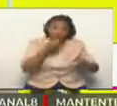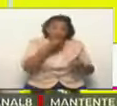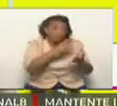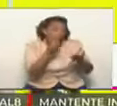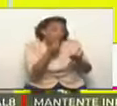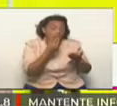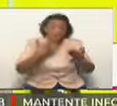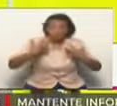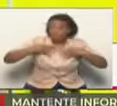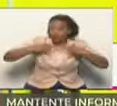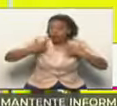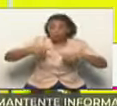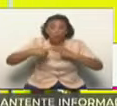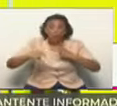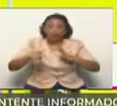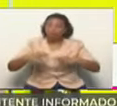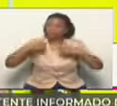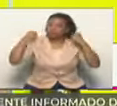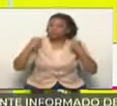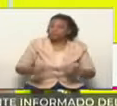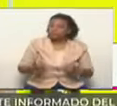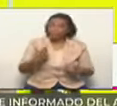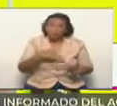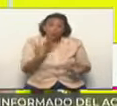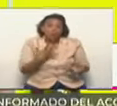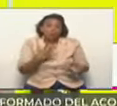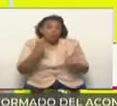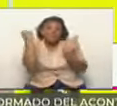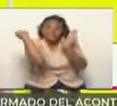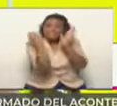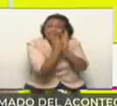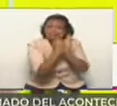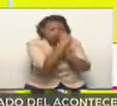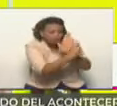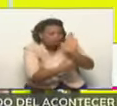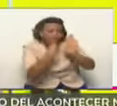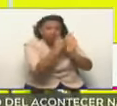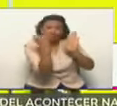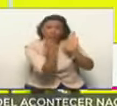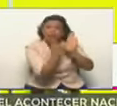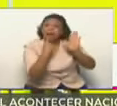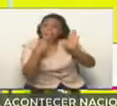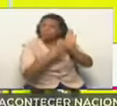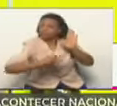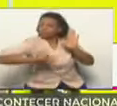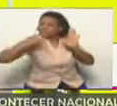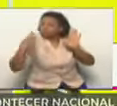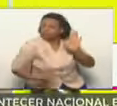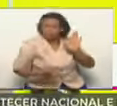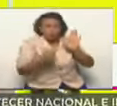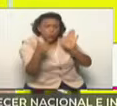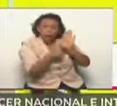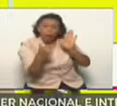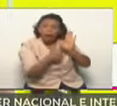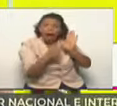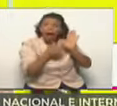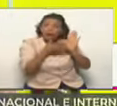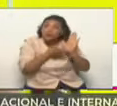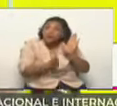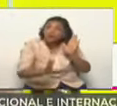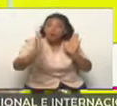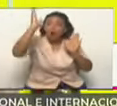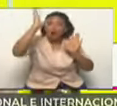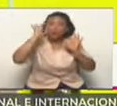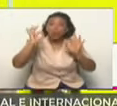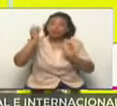calidad, porque esto se ha convertido sin querer queriendo en un sello sectorial que demuestra la altísima calidad de nuestros productos, ahora se encaminen hacia